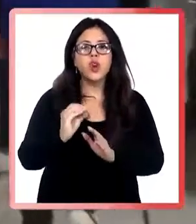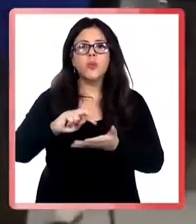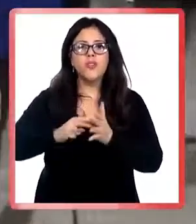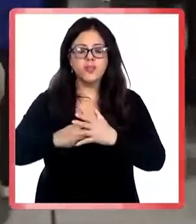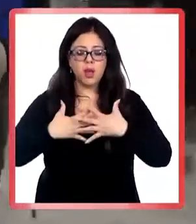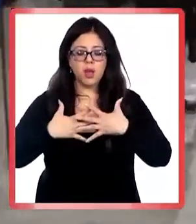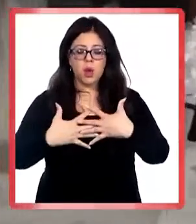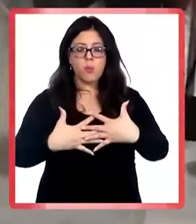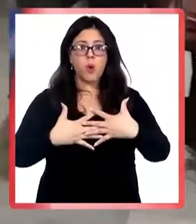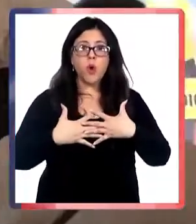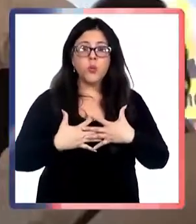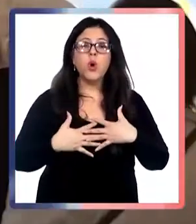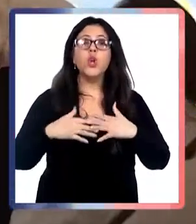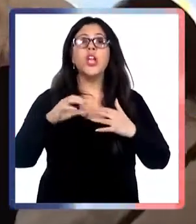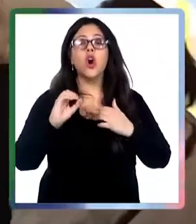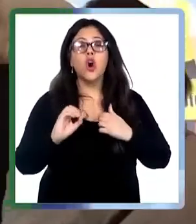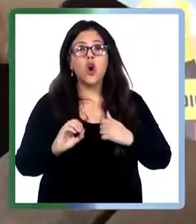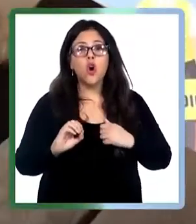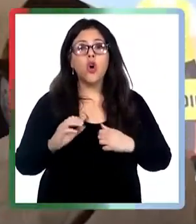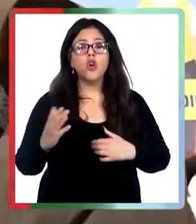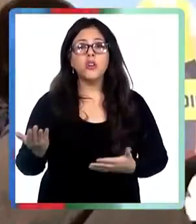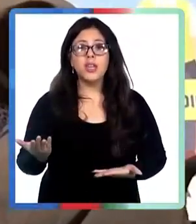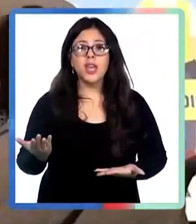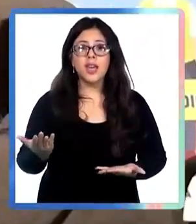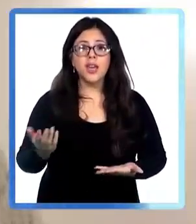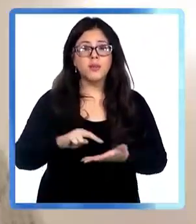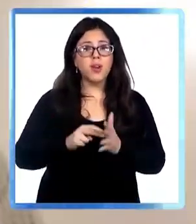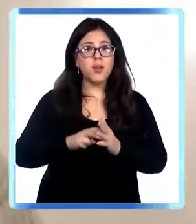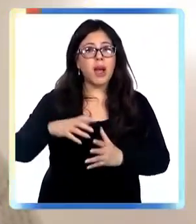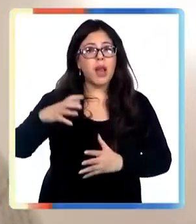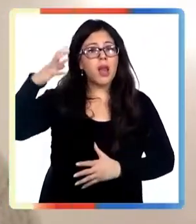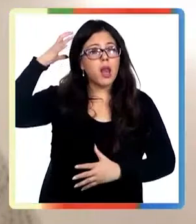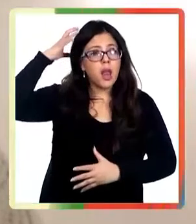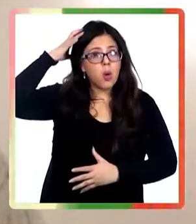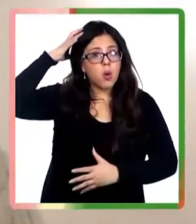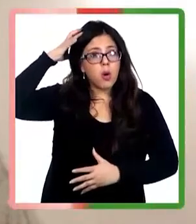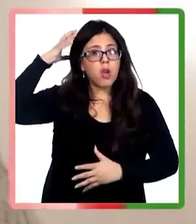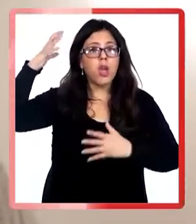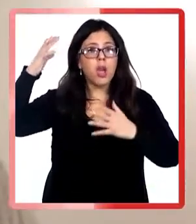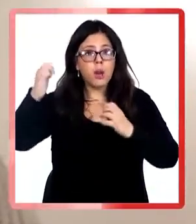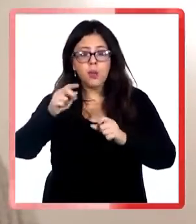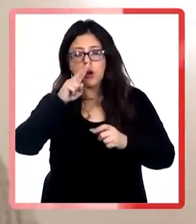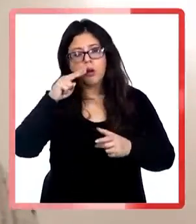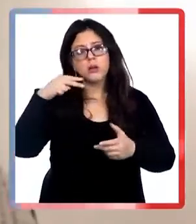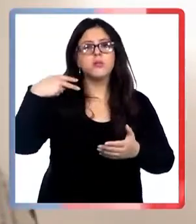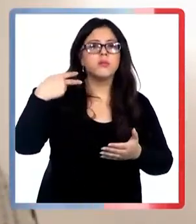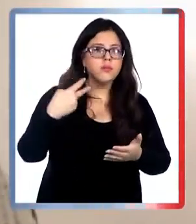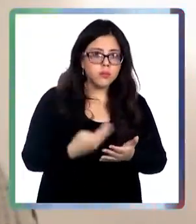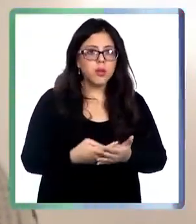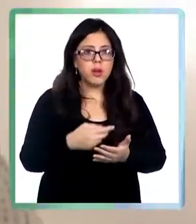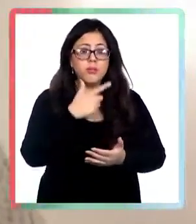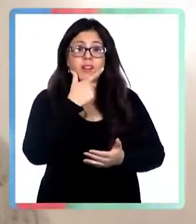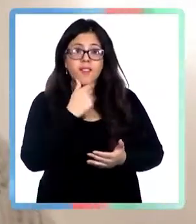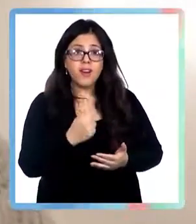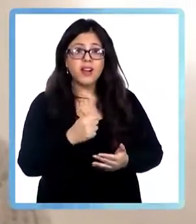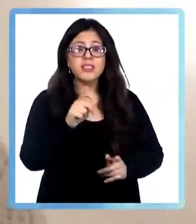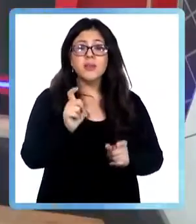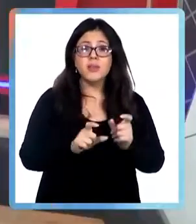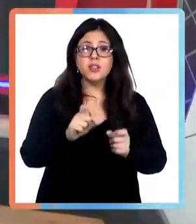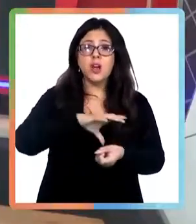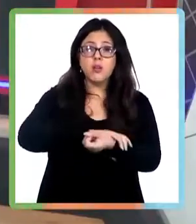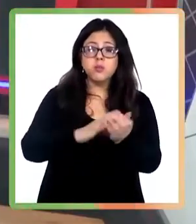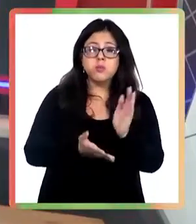patología pulmonar, o alguna patología neurológica que lo pueda descompensar con mayor facilidad, incluso